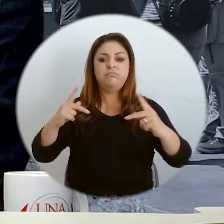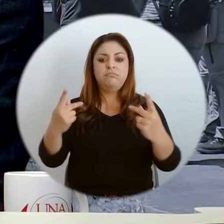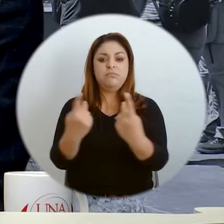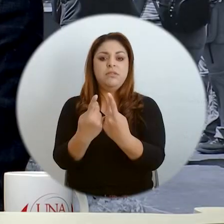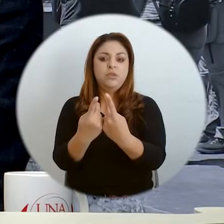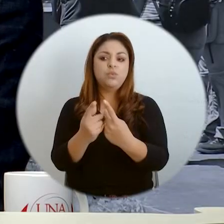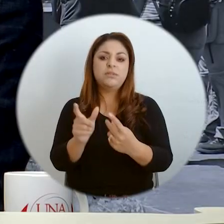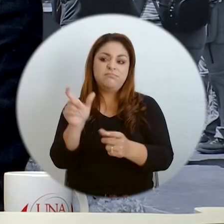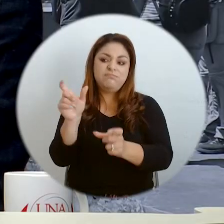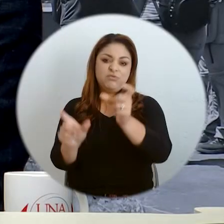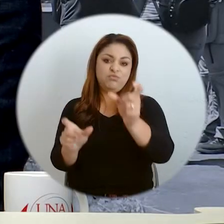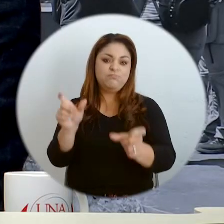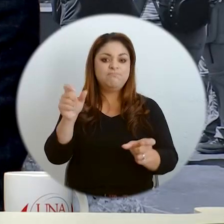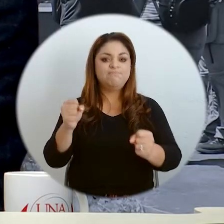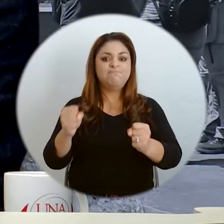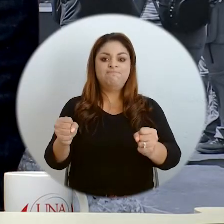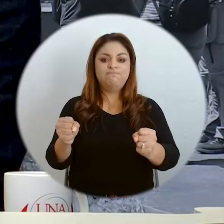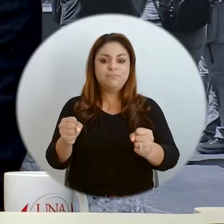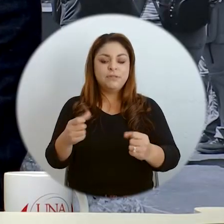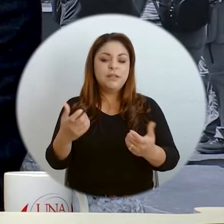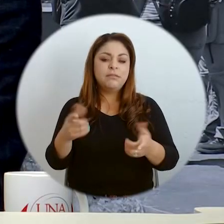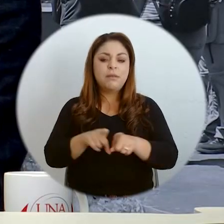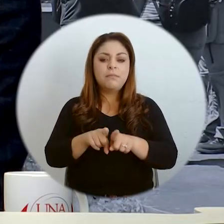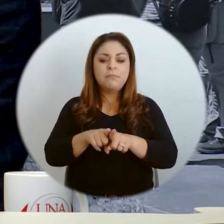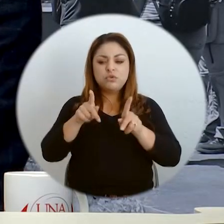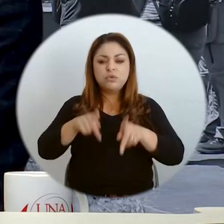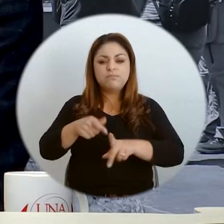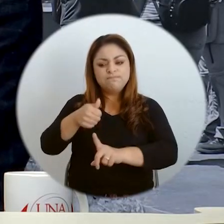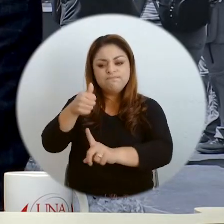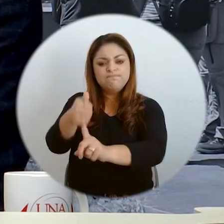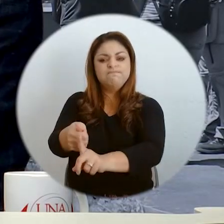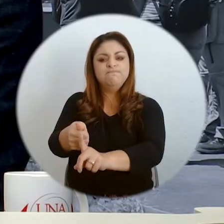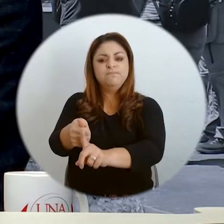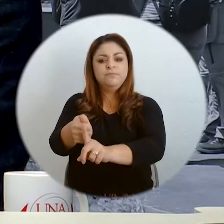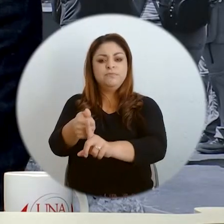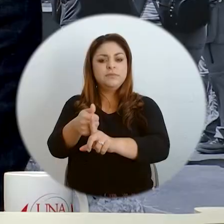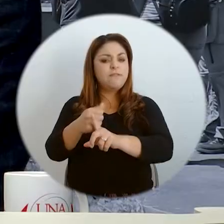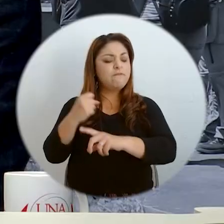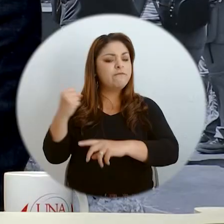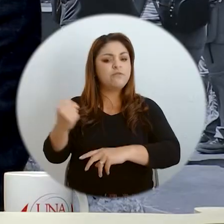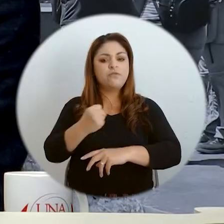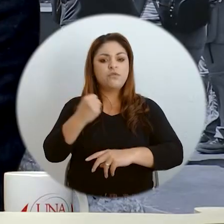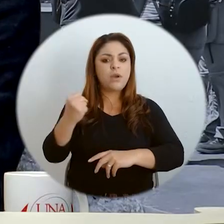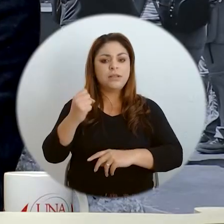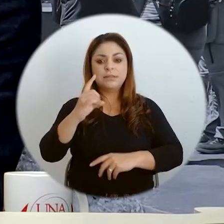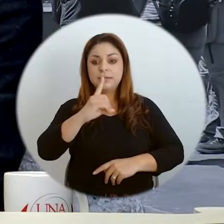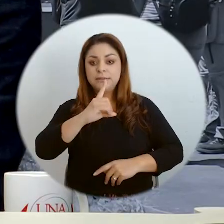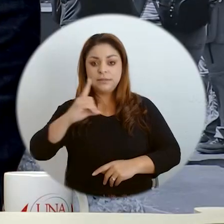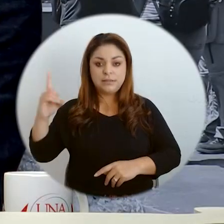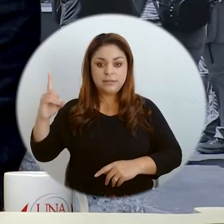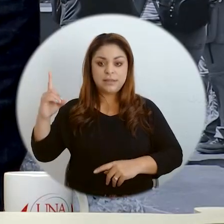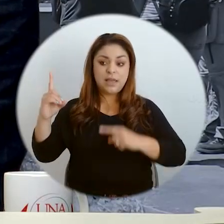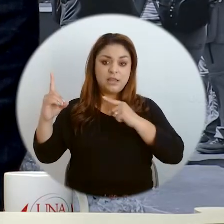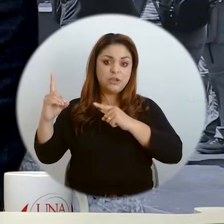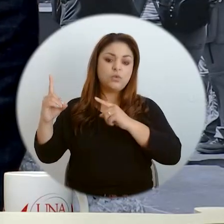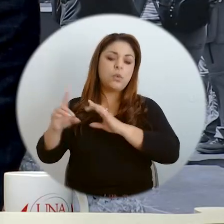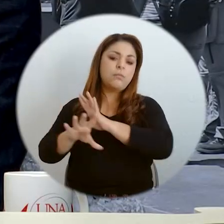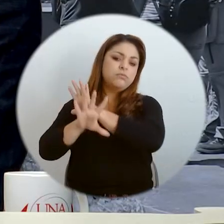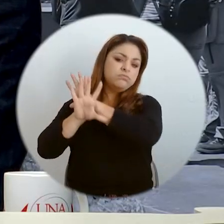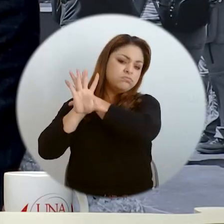Y también hay quienes pues se aferran de alguna forma al concepto extrema derecha, un concepto más clásico,